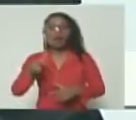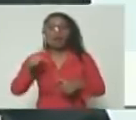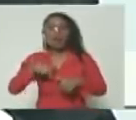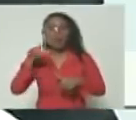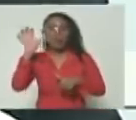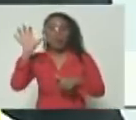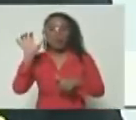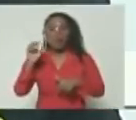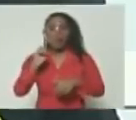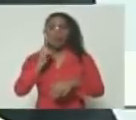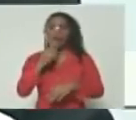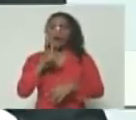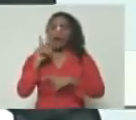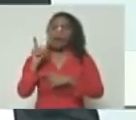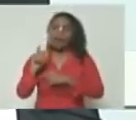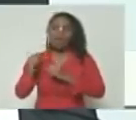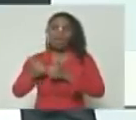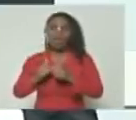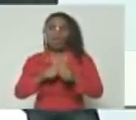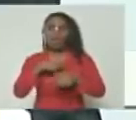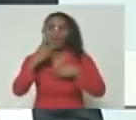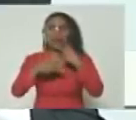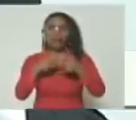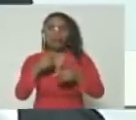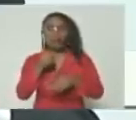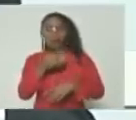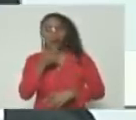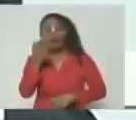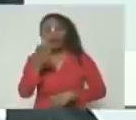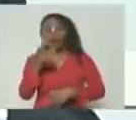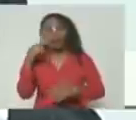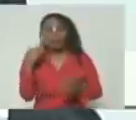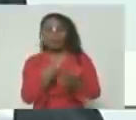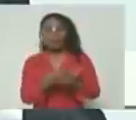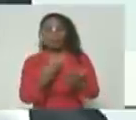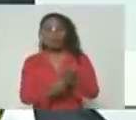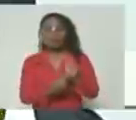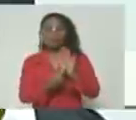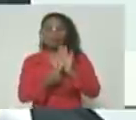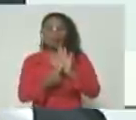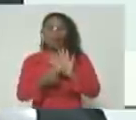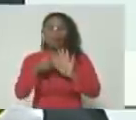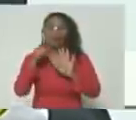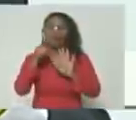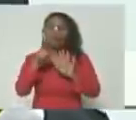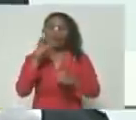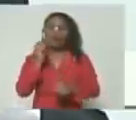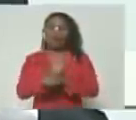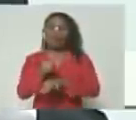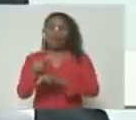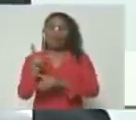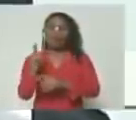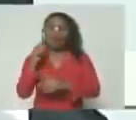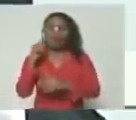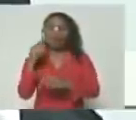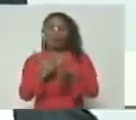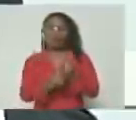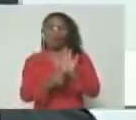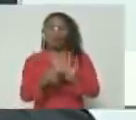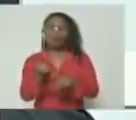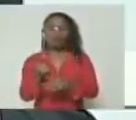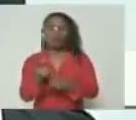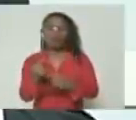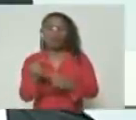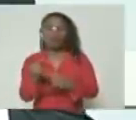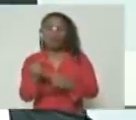decir, bueno, es que son perseguidos políticos. Bueno, usted tiene que demostrarle que usted es culpable hasta que no le demuestren lo contrario. Y por eso